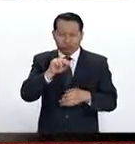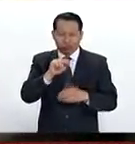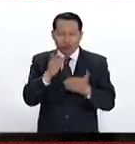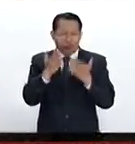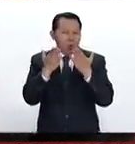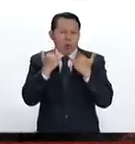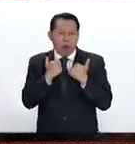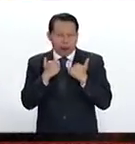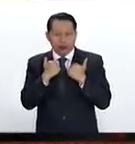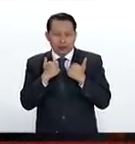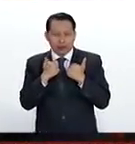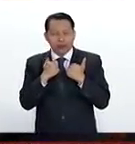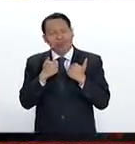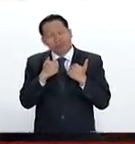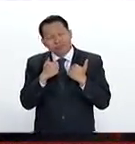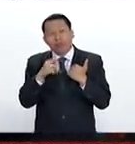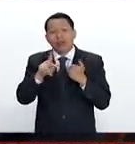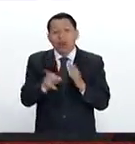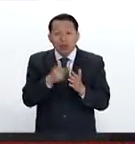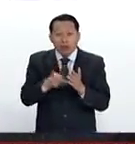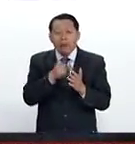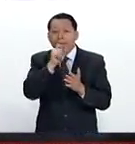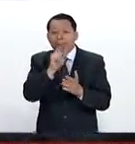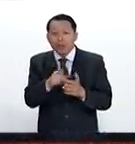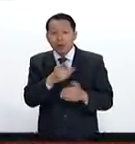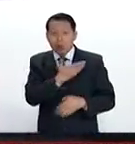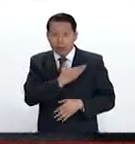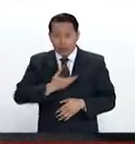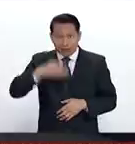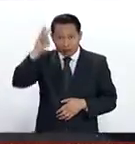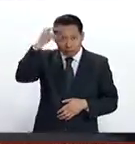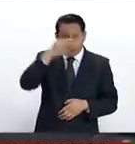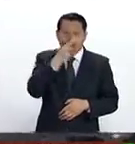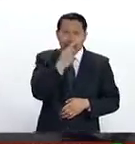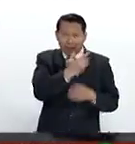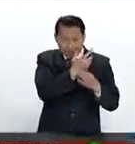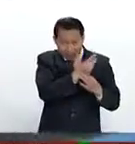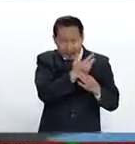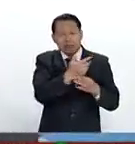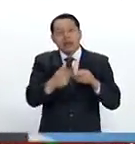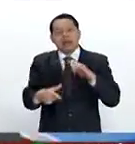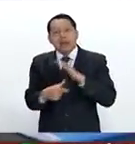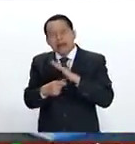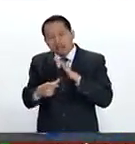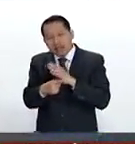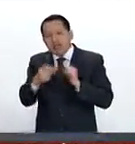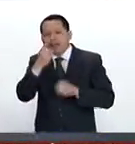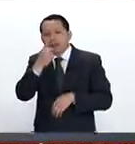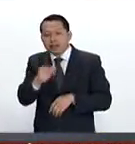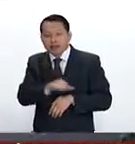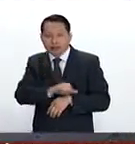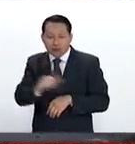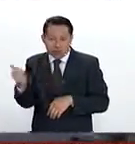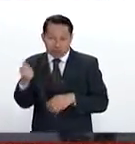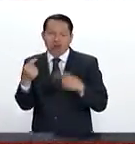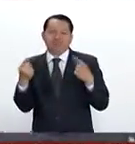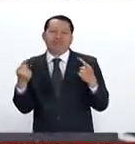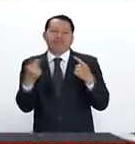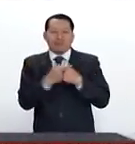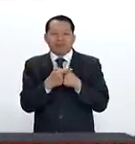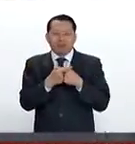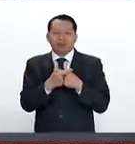vez otro caso en el que el presidente por un lado dice una cosa y su gabinete por otro lado dice otra, muchas ¿no? Contradicciones.